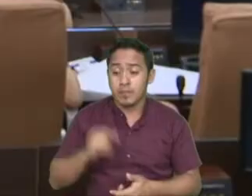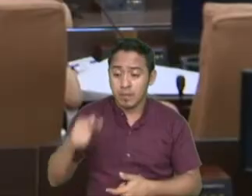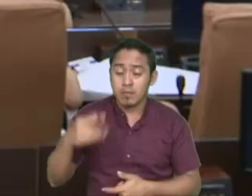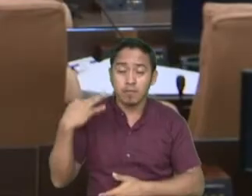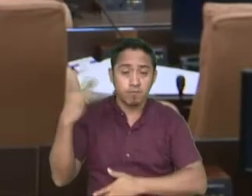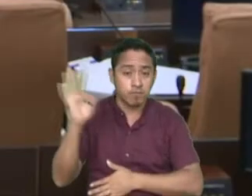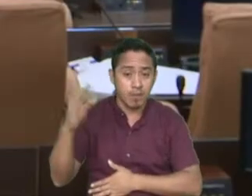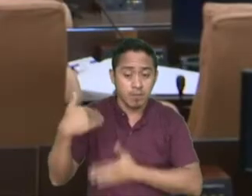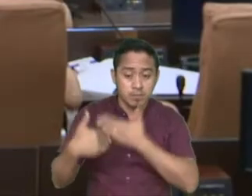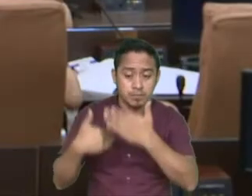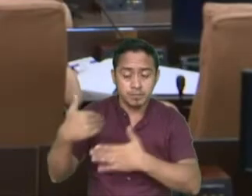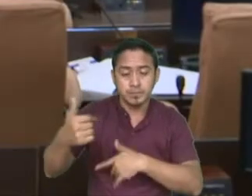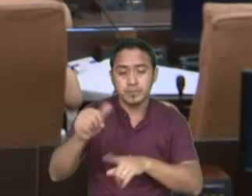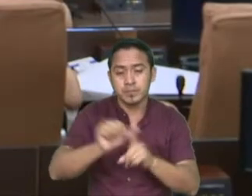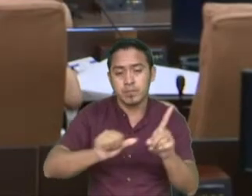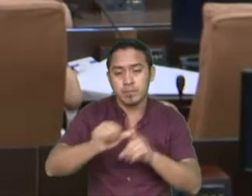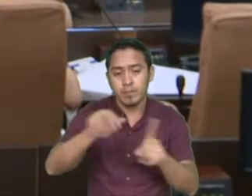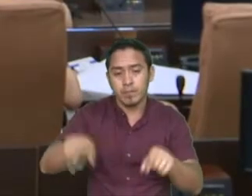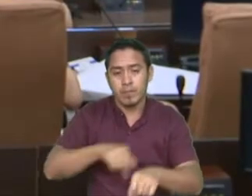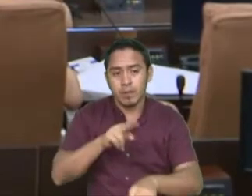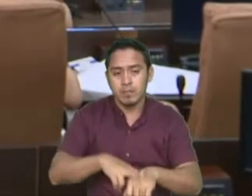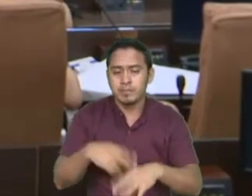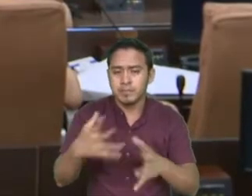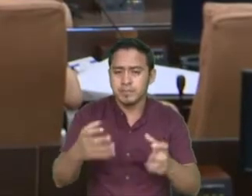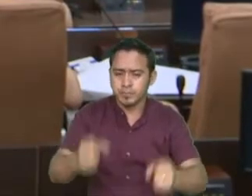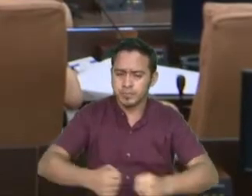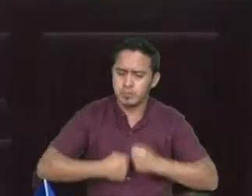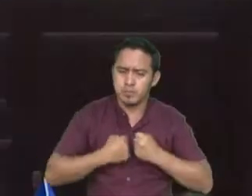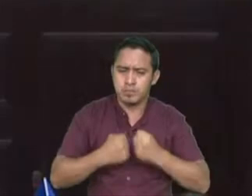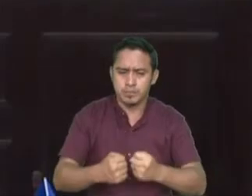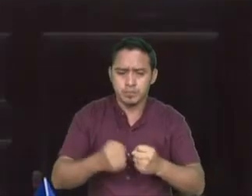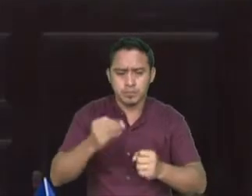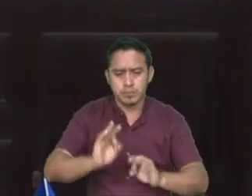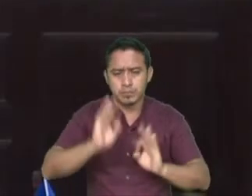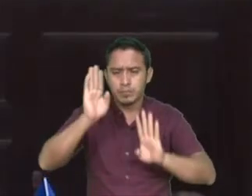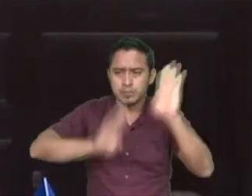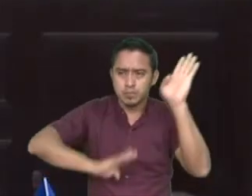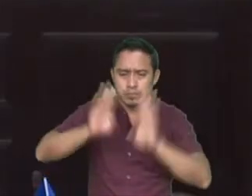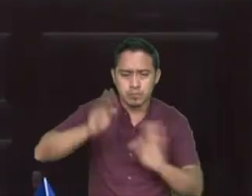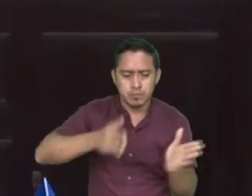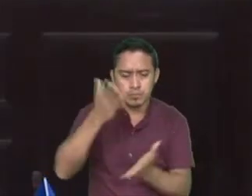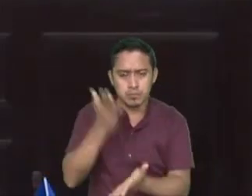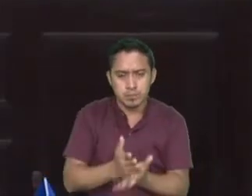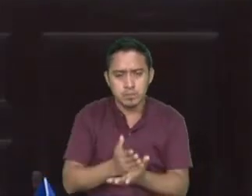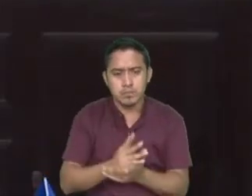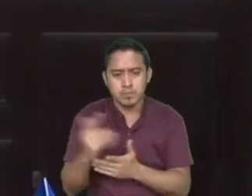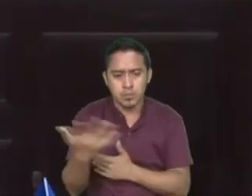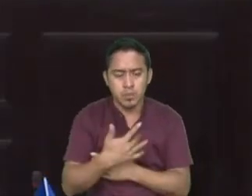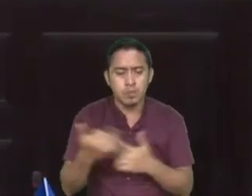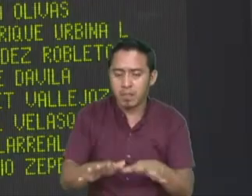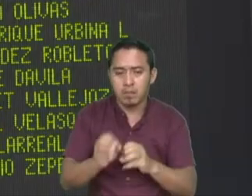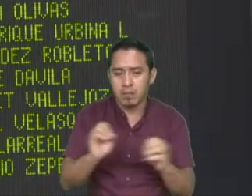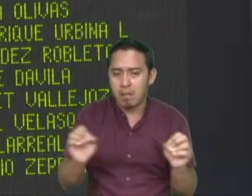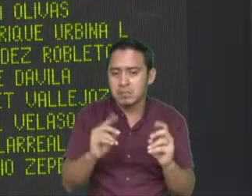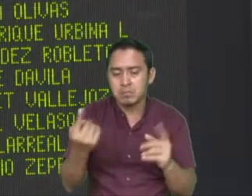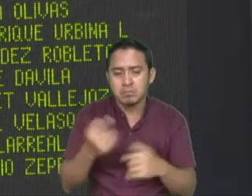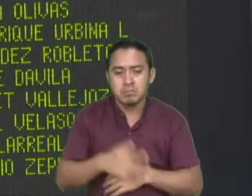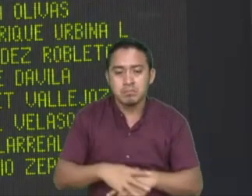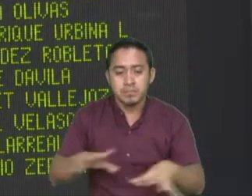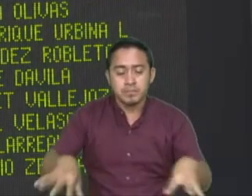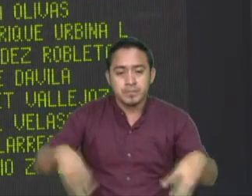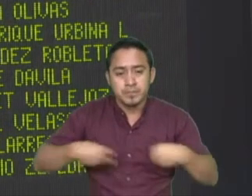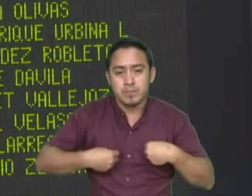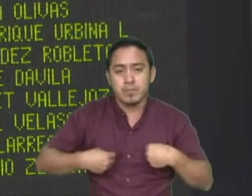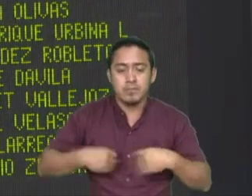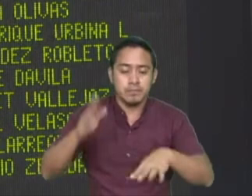en la Asamblea Nacional el lunes 12 de abril, donde queda claro que el régimen de Daniel Ortega invocará a su ley de regulación de agentes